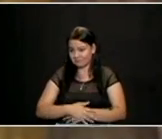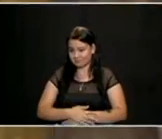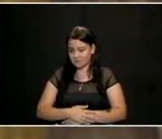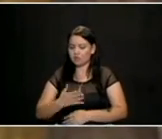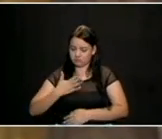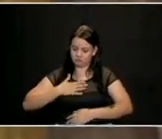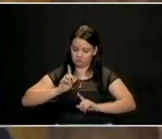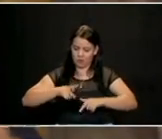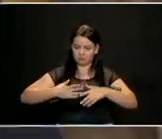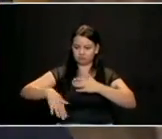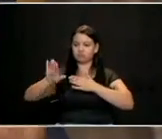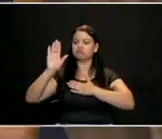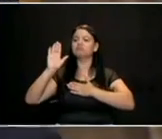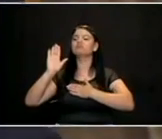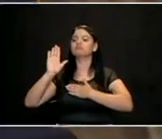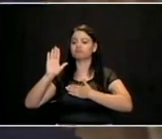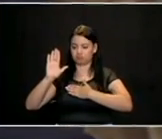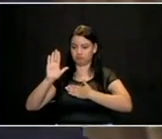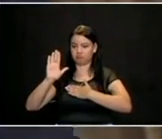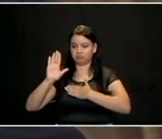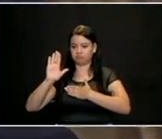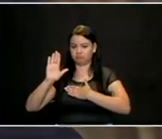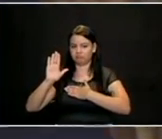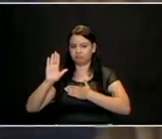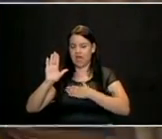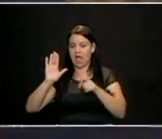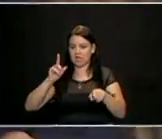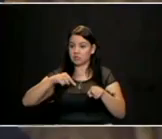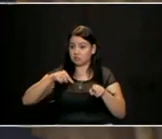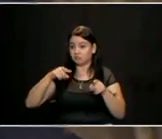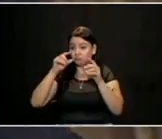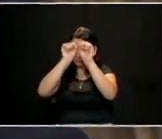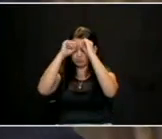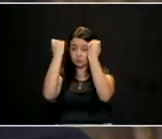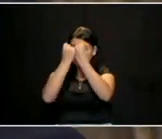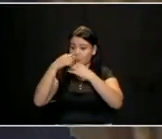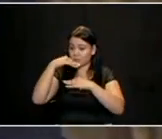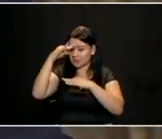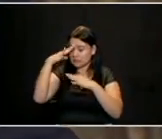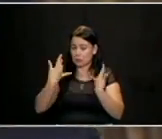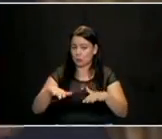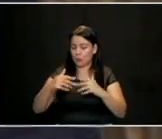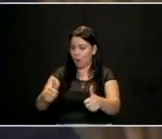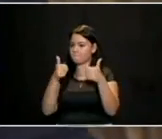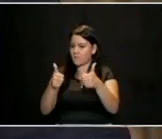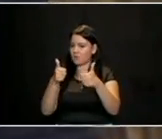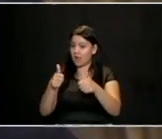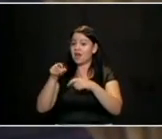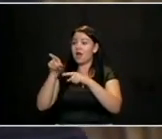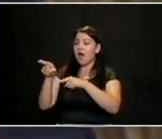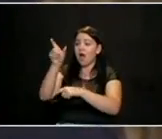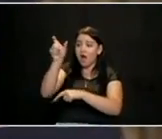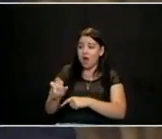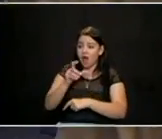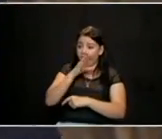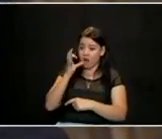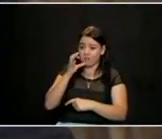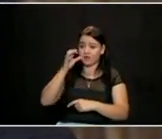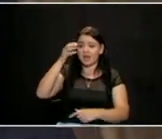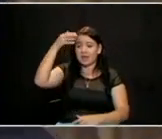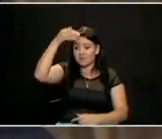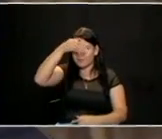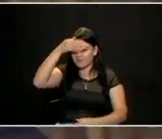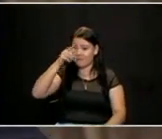Nosotros vamos a continuar con lo que viene haciendo muy bien el municipio y en eso hay que reconocerle al Pilarico todo ese esfuerzo que ha logrado el